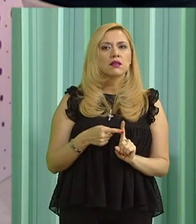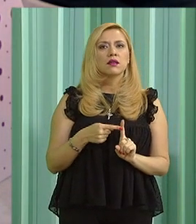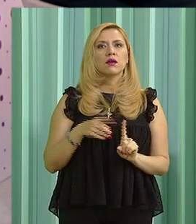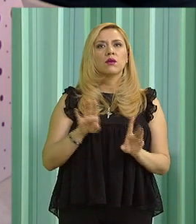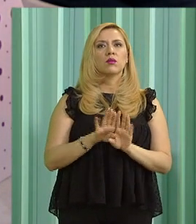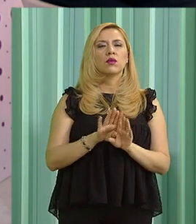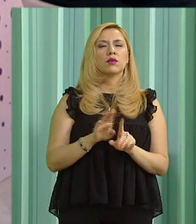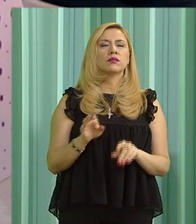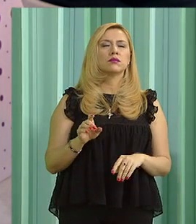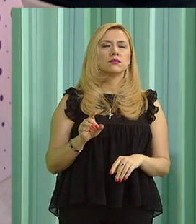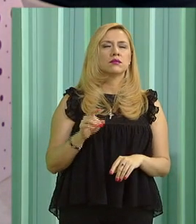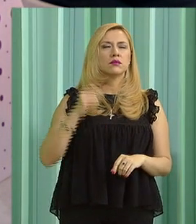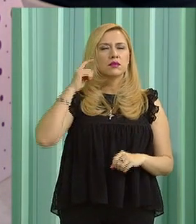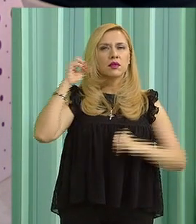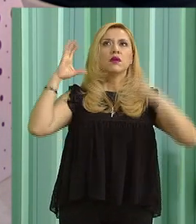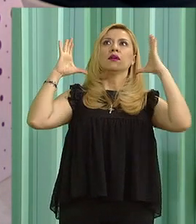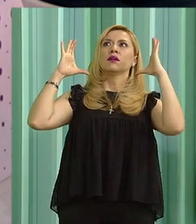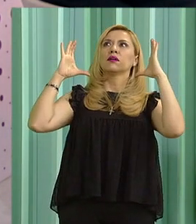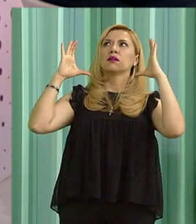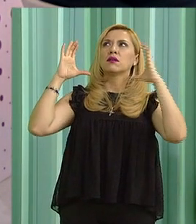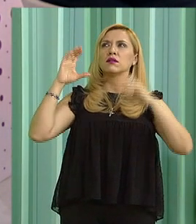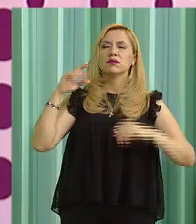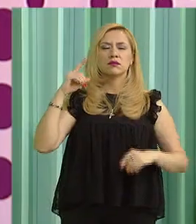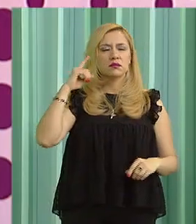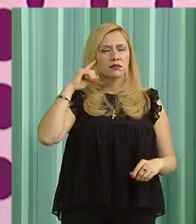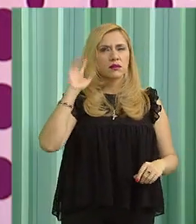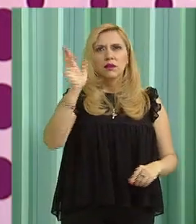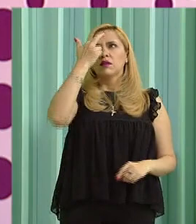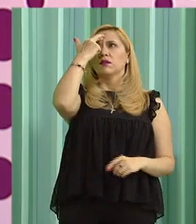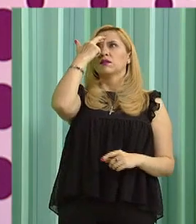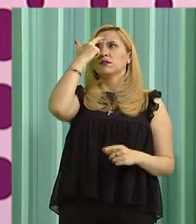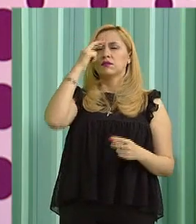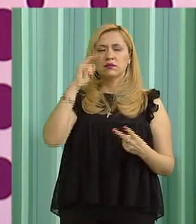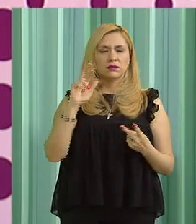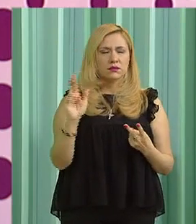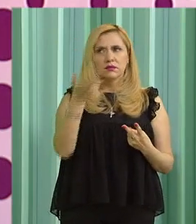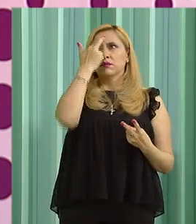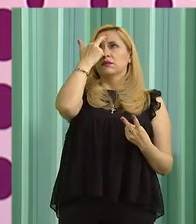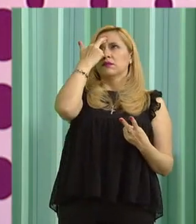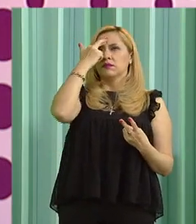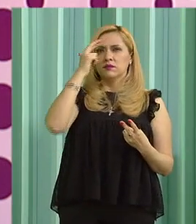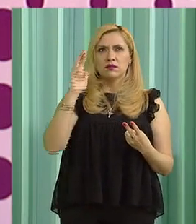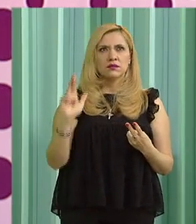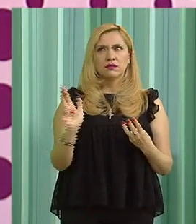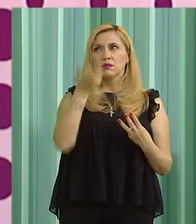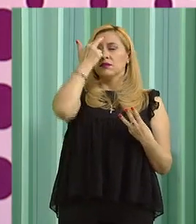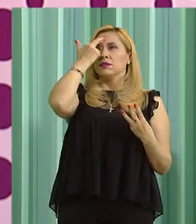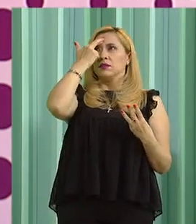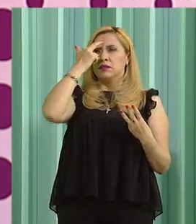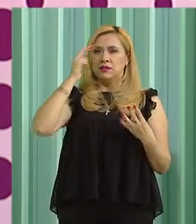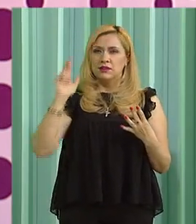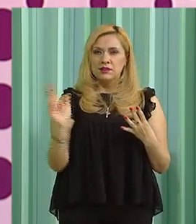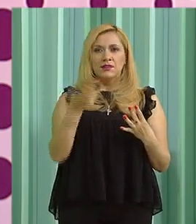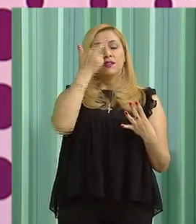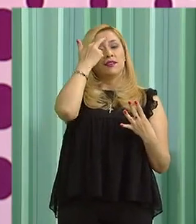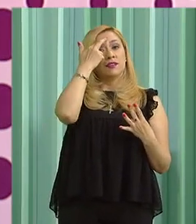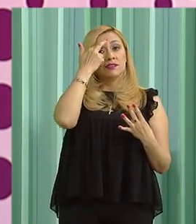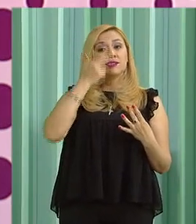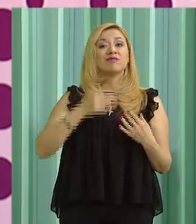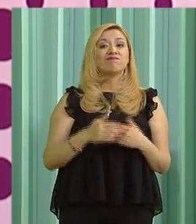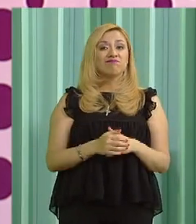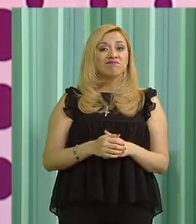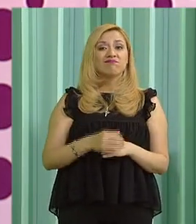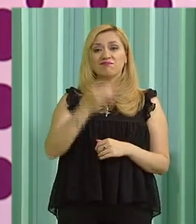flashbacks, sobre todo, es decir, un retroceso constante a las situaciones que se han vivido, las